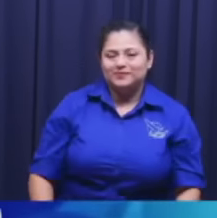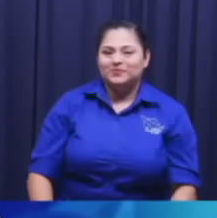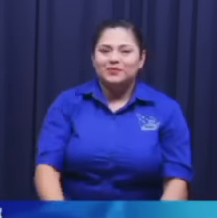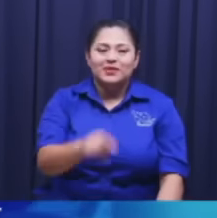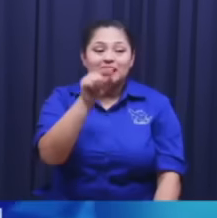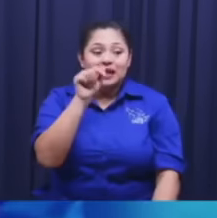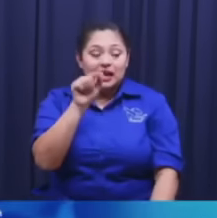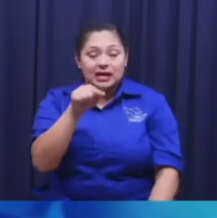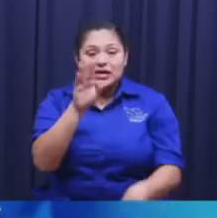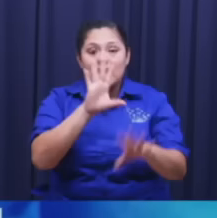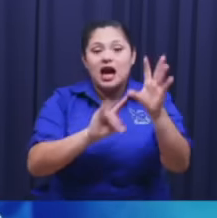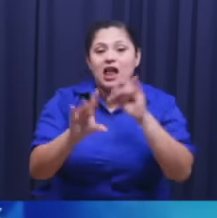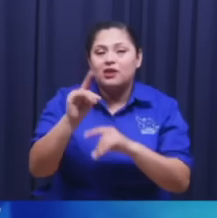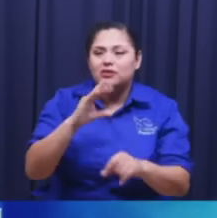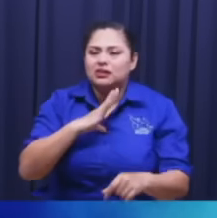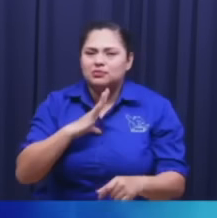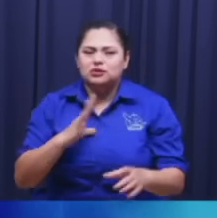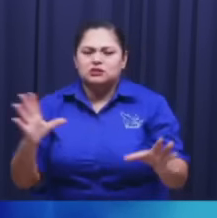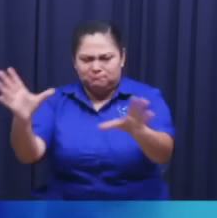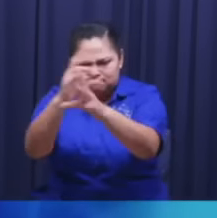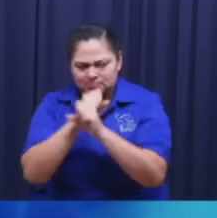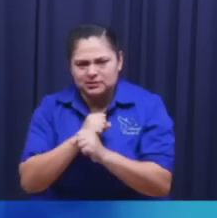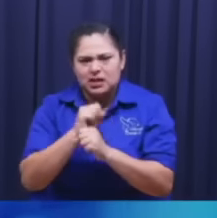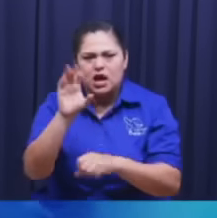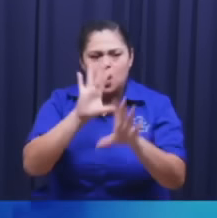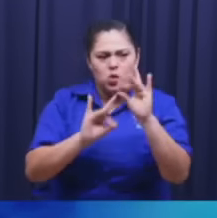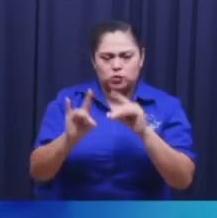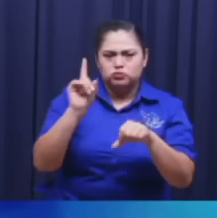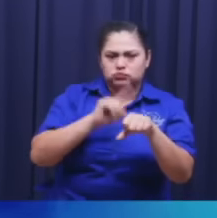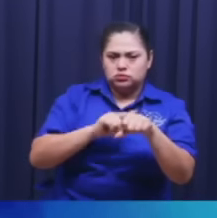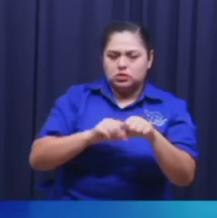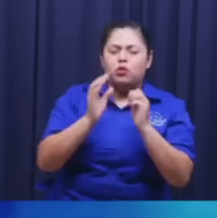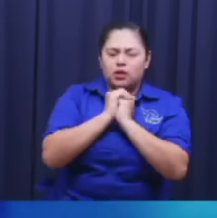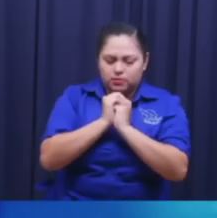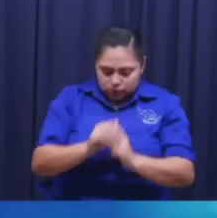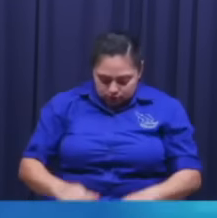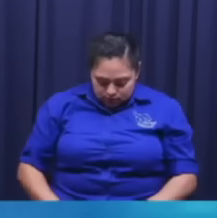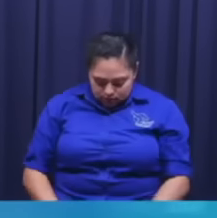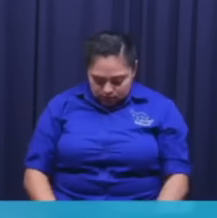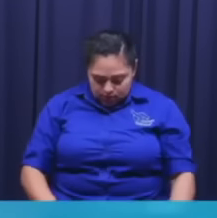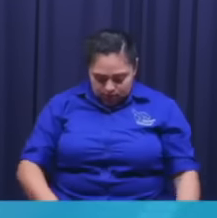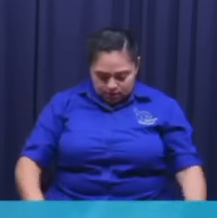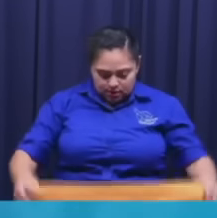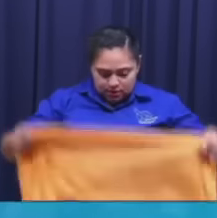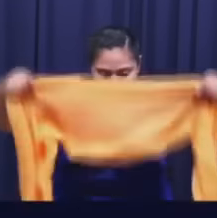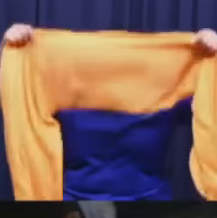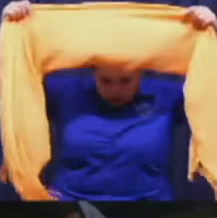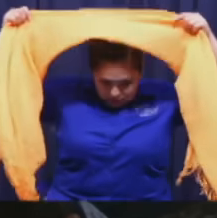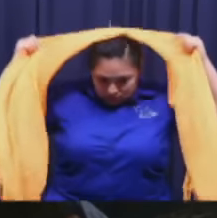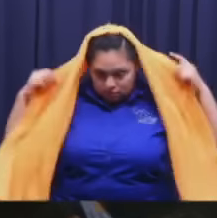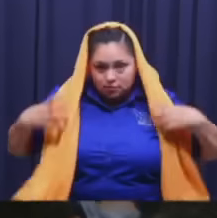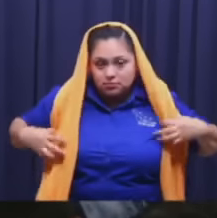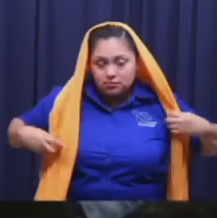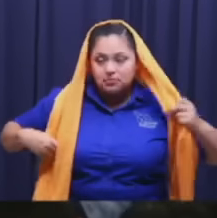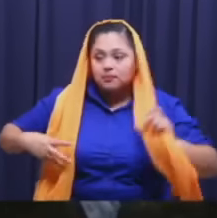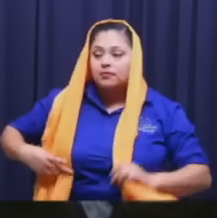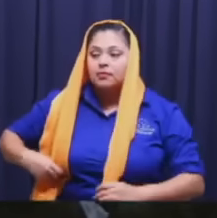eso es algo que debemos de llegar a alcanzar en algún momento. Padre, en el nombre de Jesús nos presentamos delante de